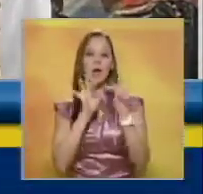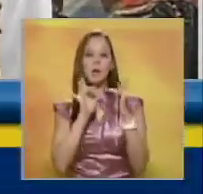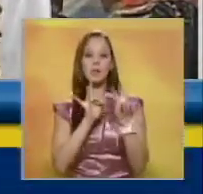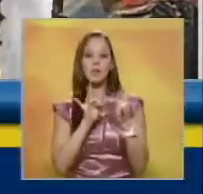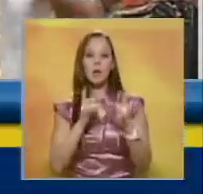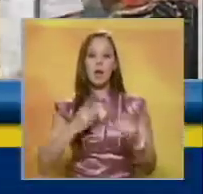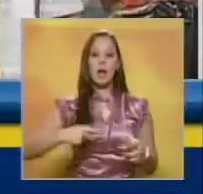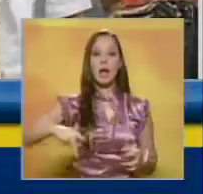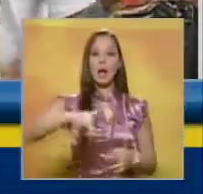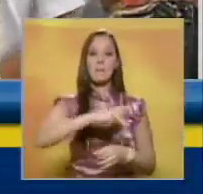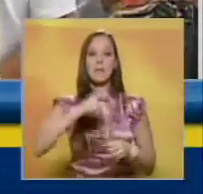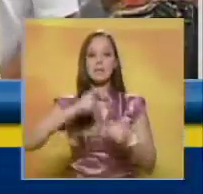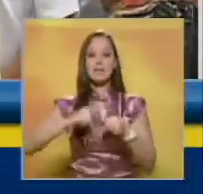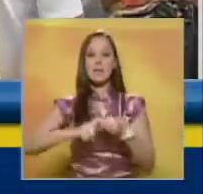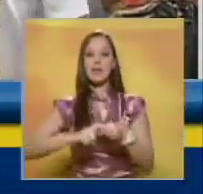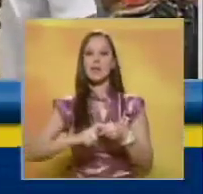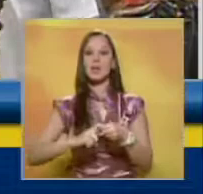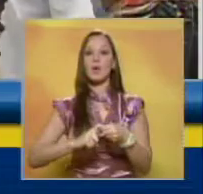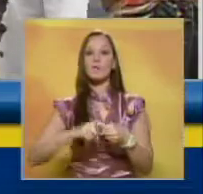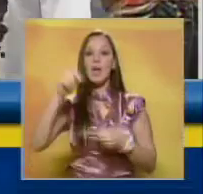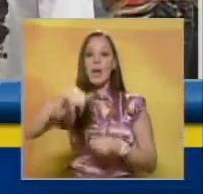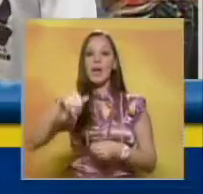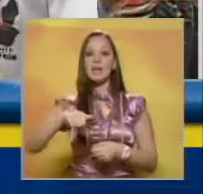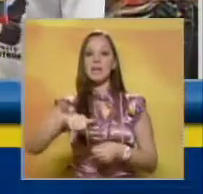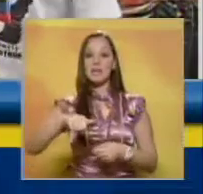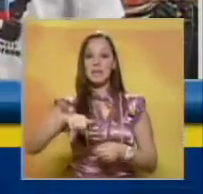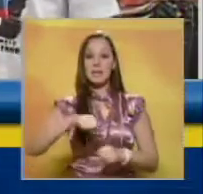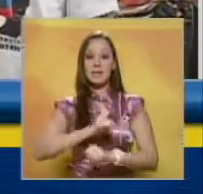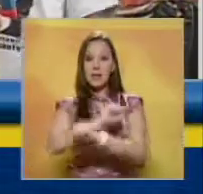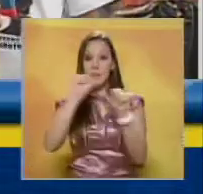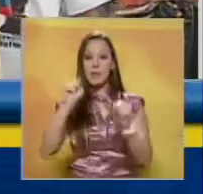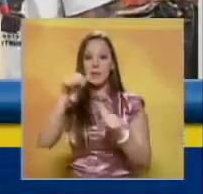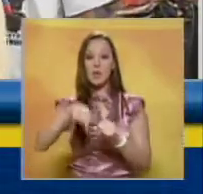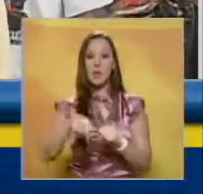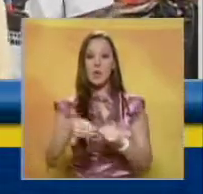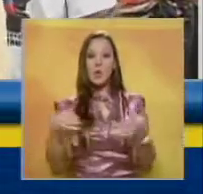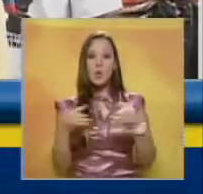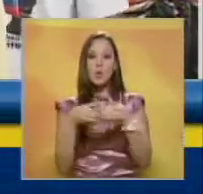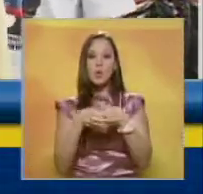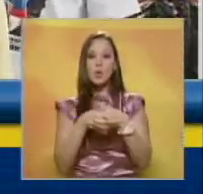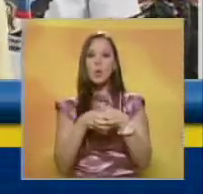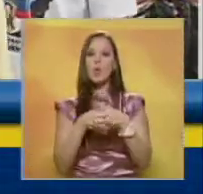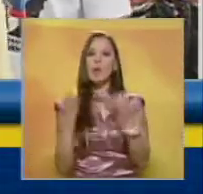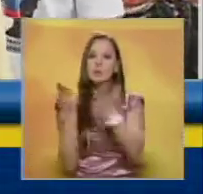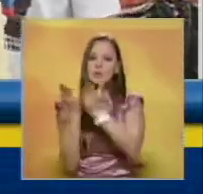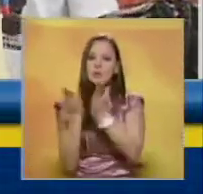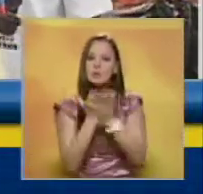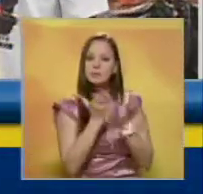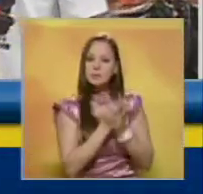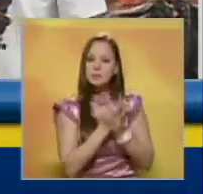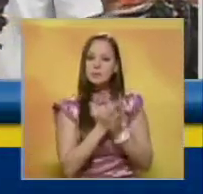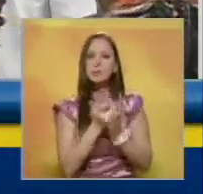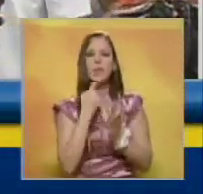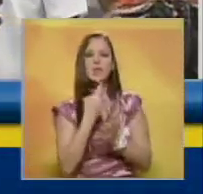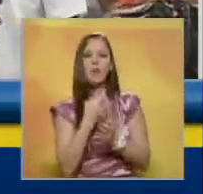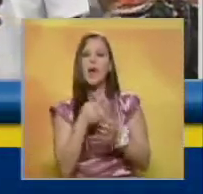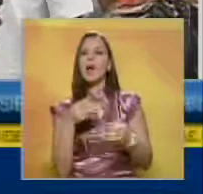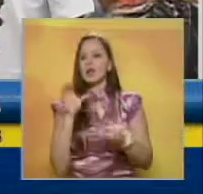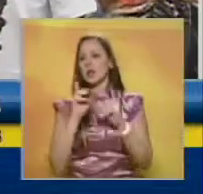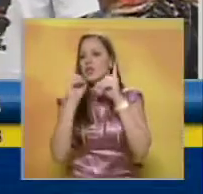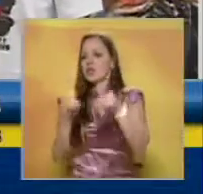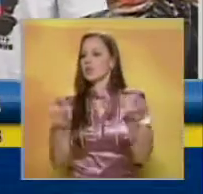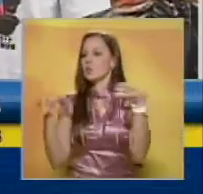la Plaza Brión de Chacaito. Acá la mañana de hoy un grupo de estudiantes ha decidido concentrarse para rechazar